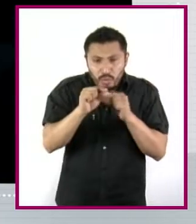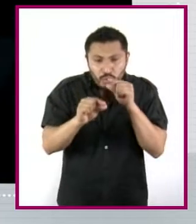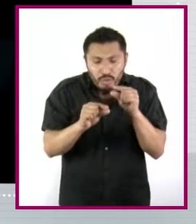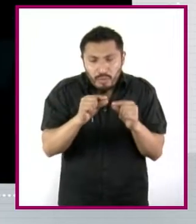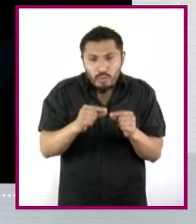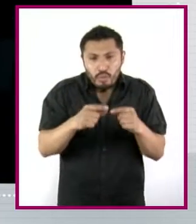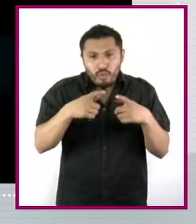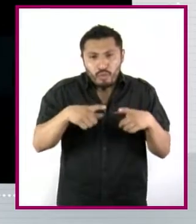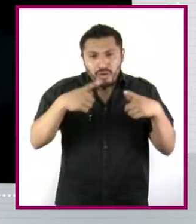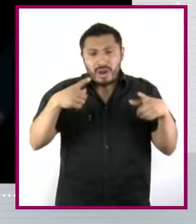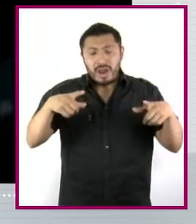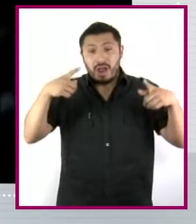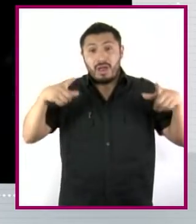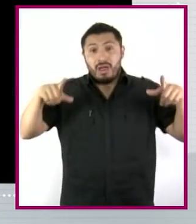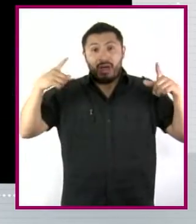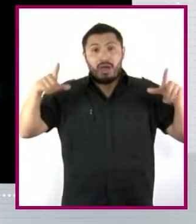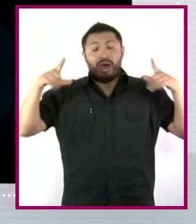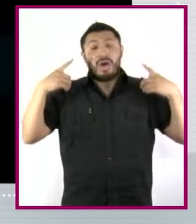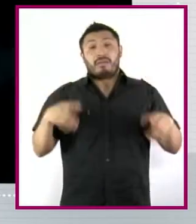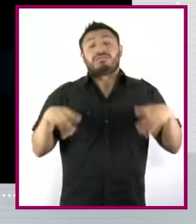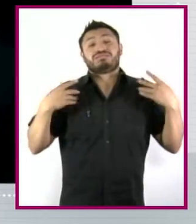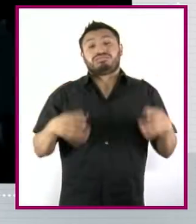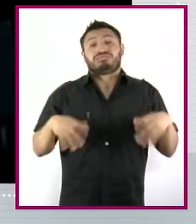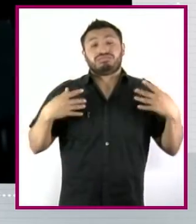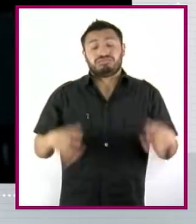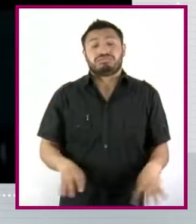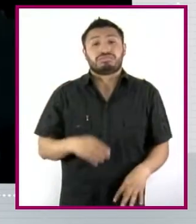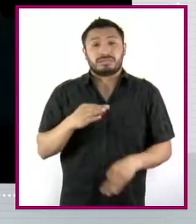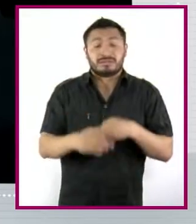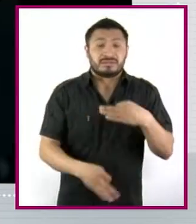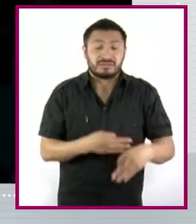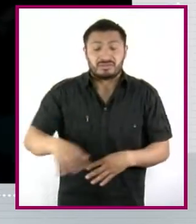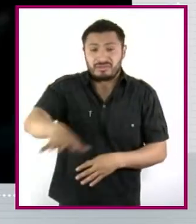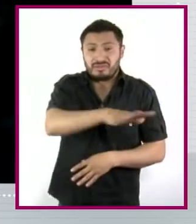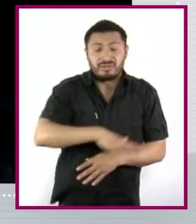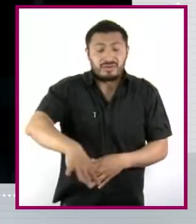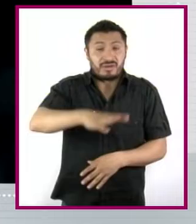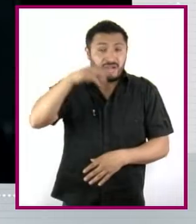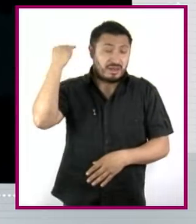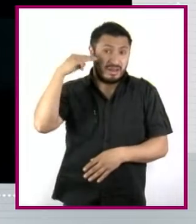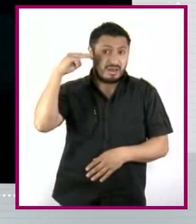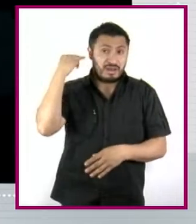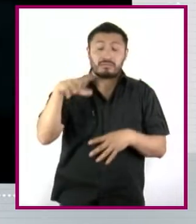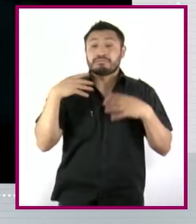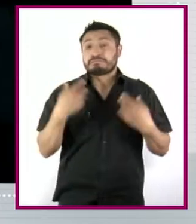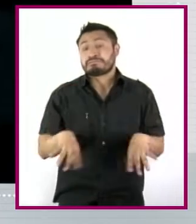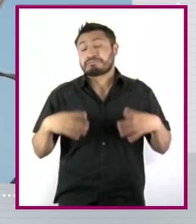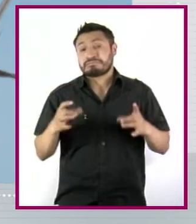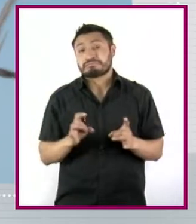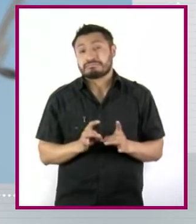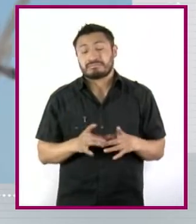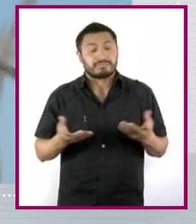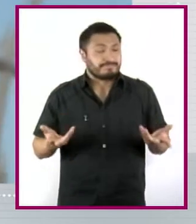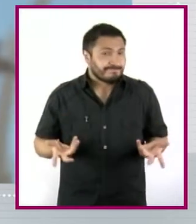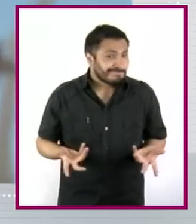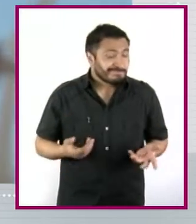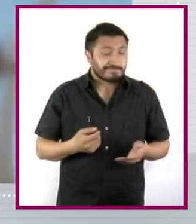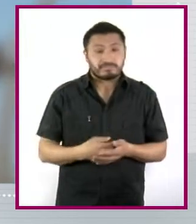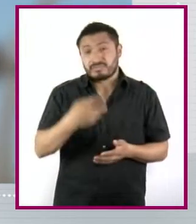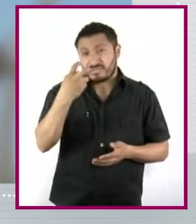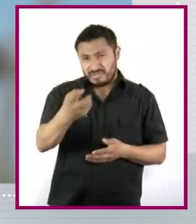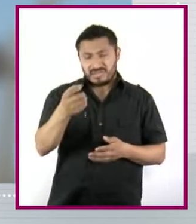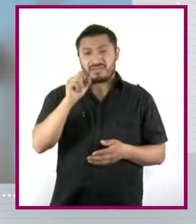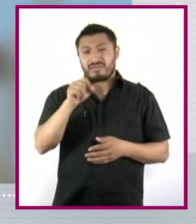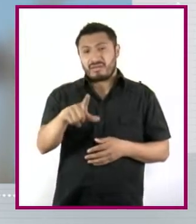manera exponencial, desmedida en toda la región michoacana. Esto pues Se origina